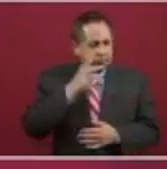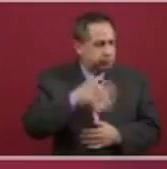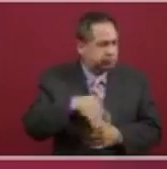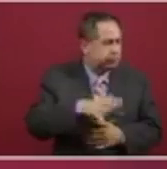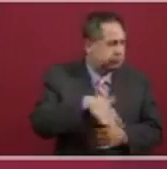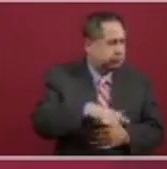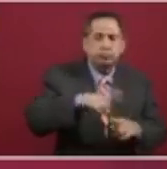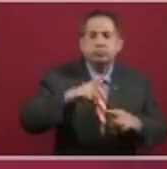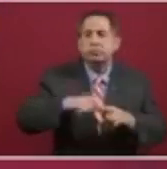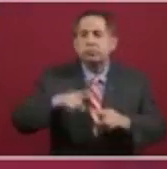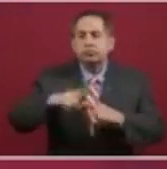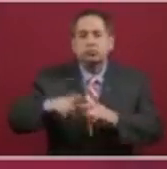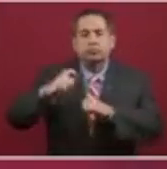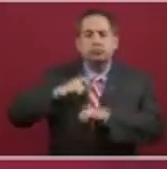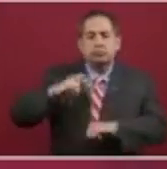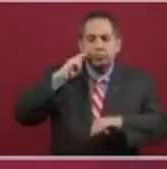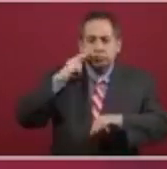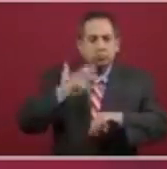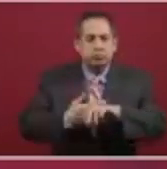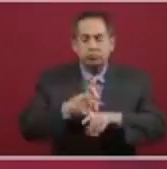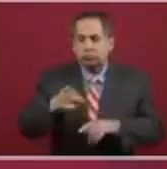tutores en cada pueblo